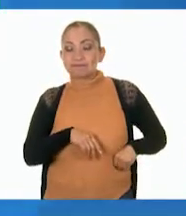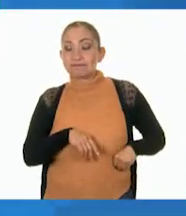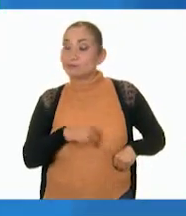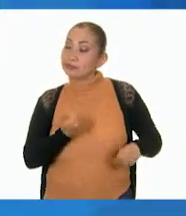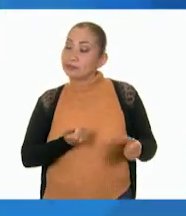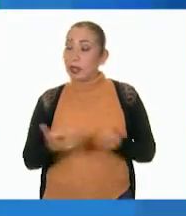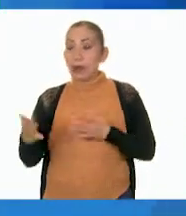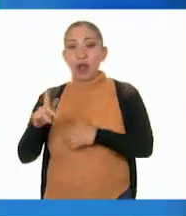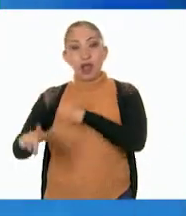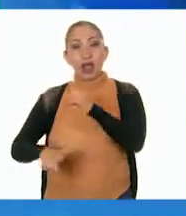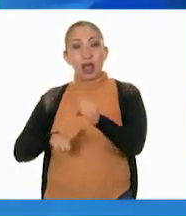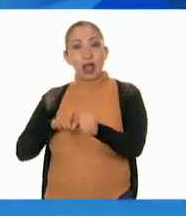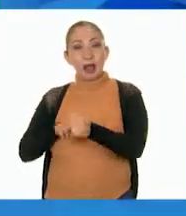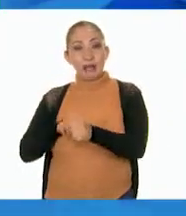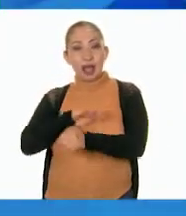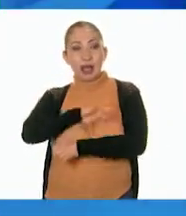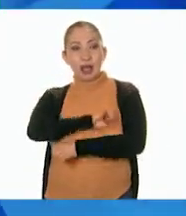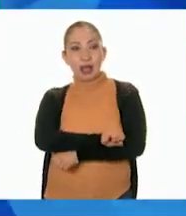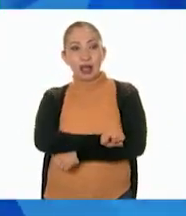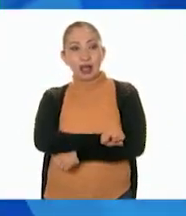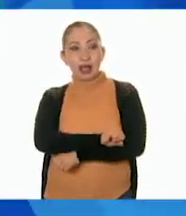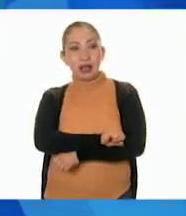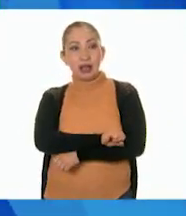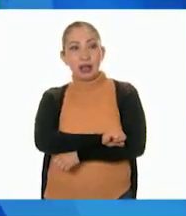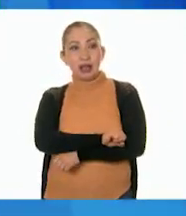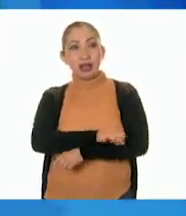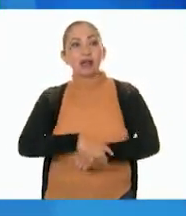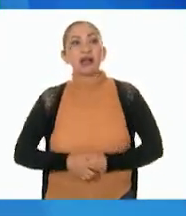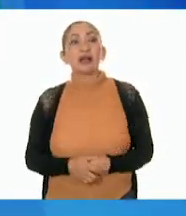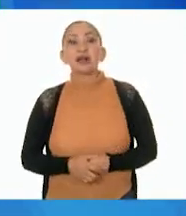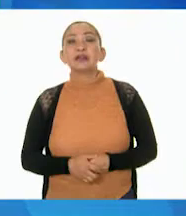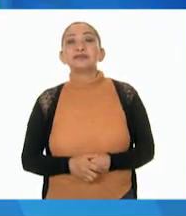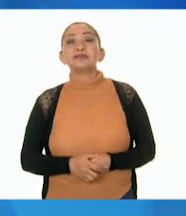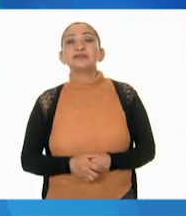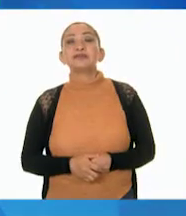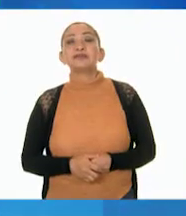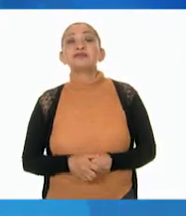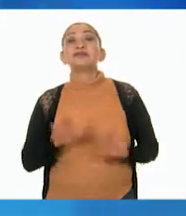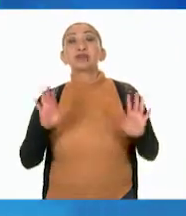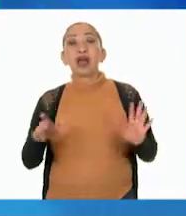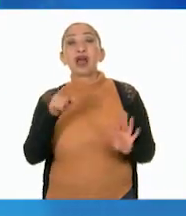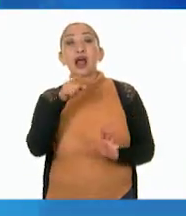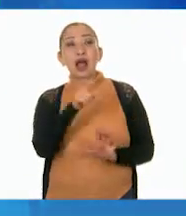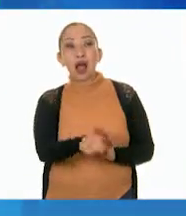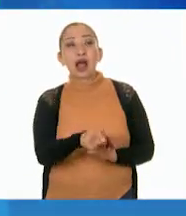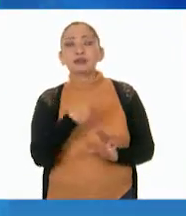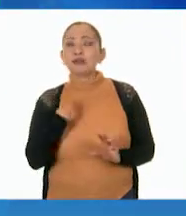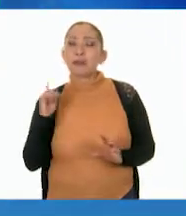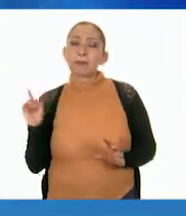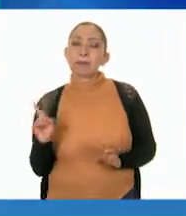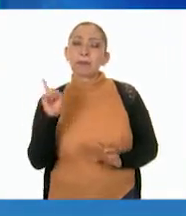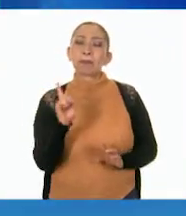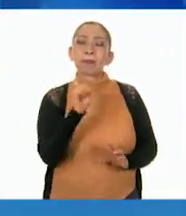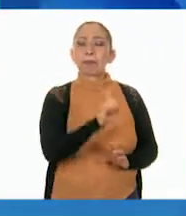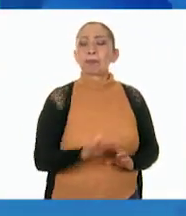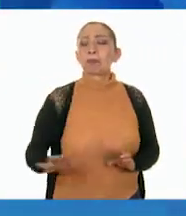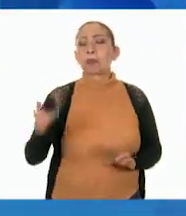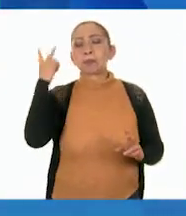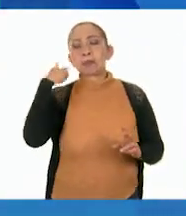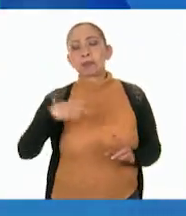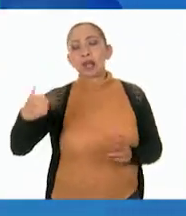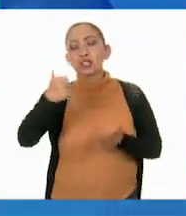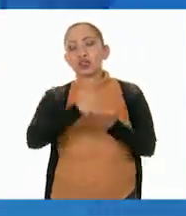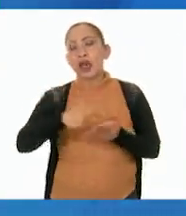se llevó a su mascota favorita, un pájaro. Así que esa bandera anduvo por toda la